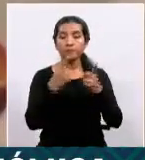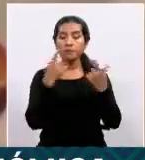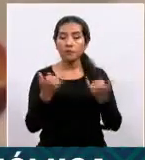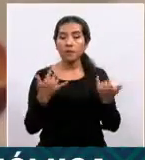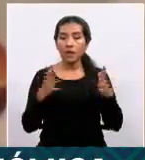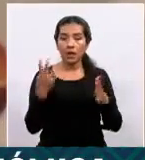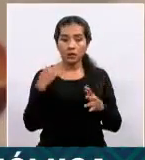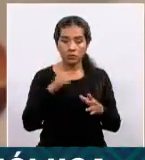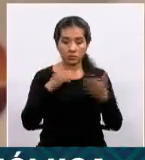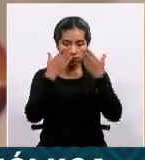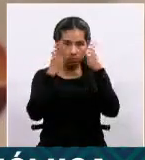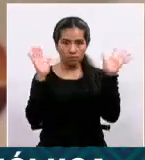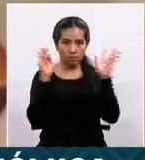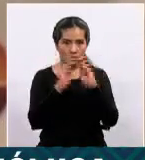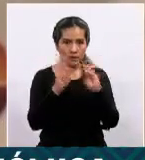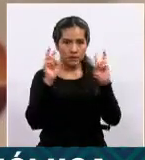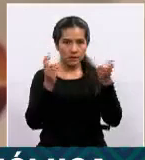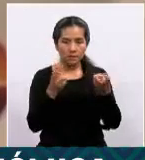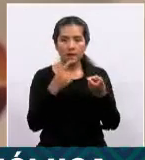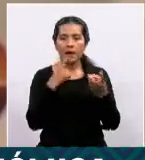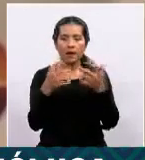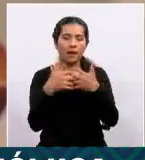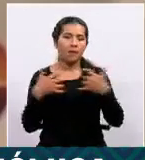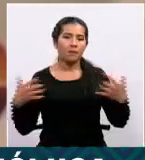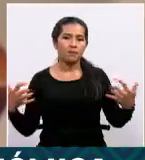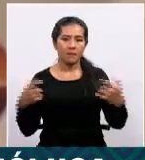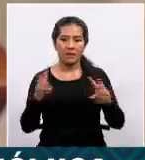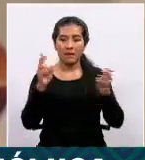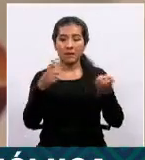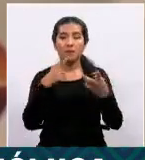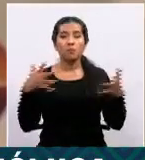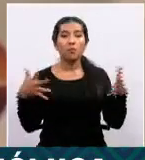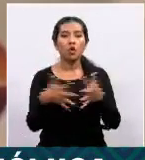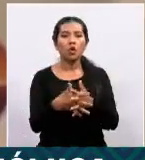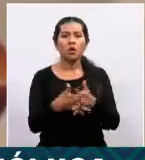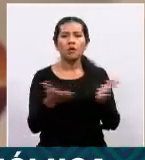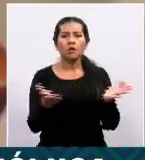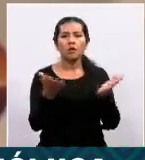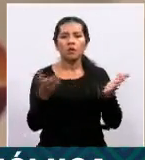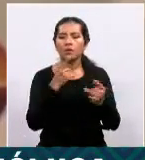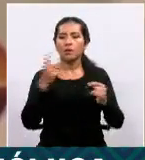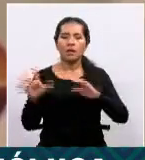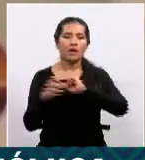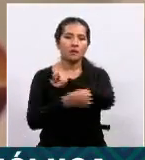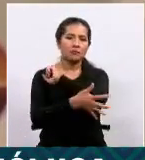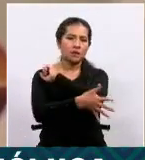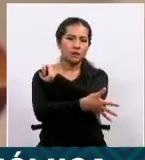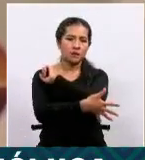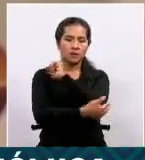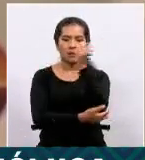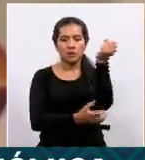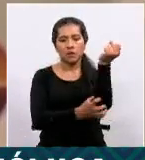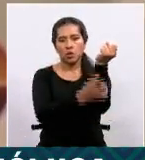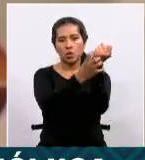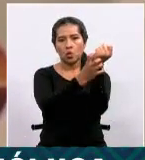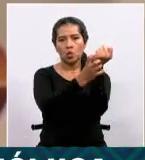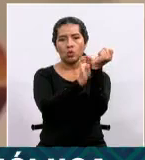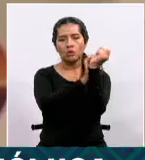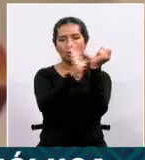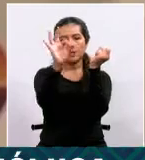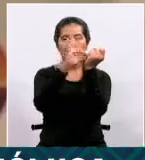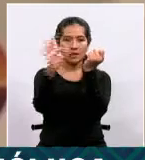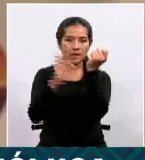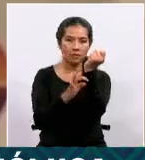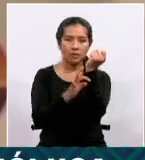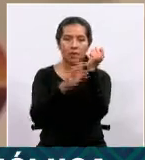que, ineficiencias aparte, el bloqueo está en la raíz, en el tronco, en las ramas y en